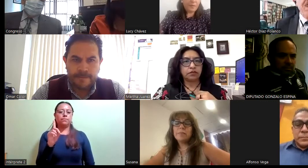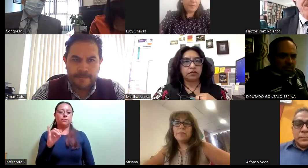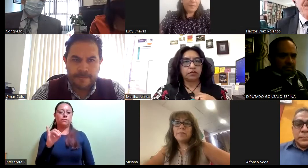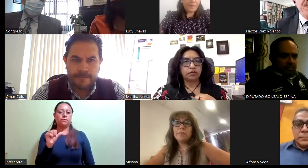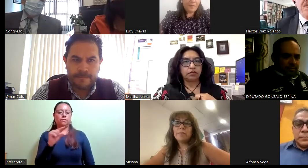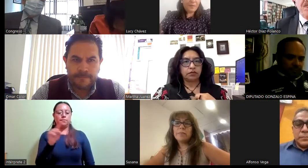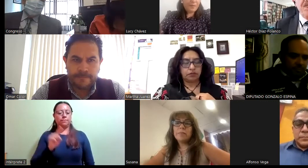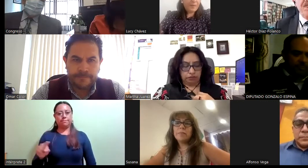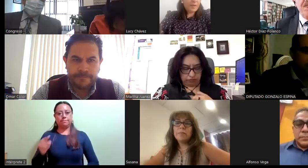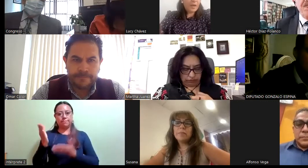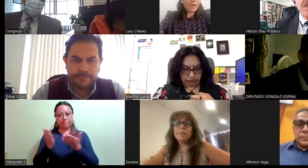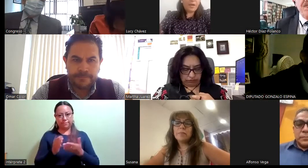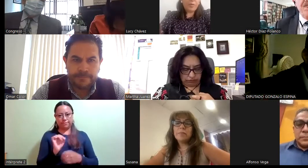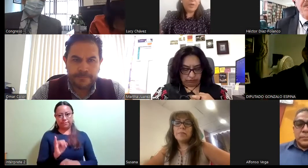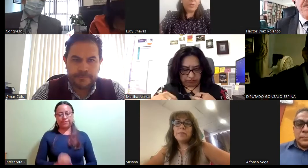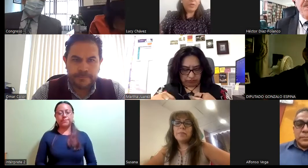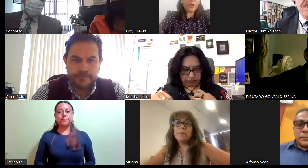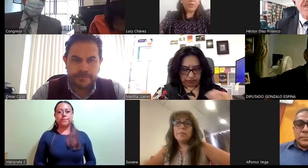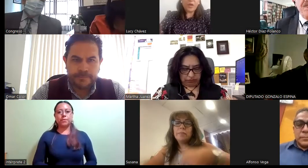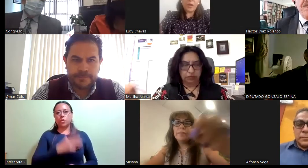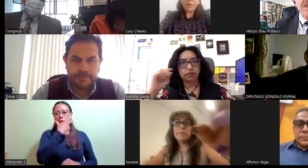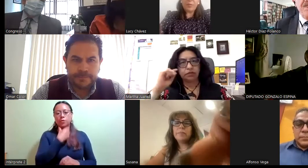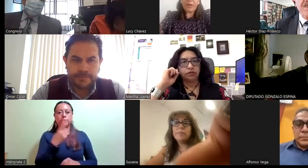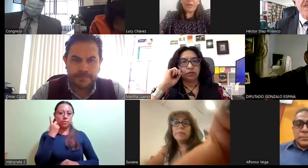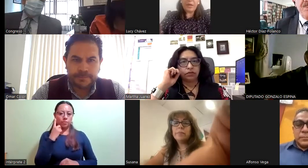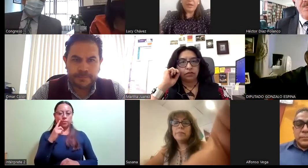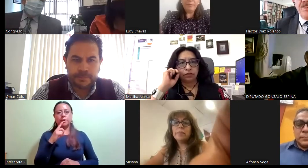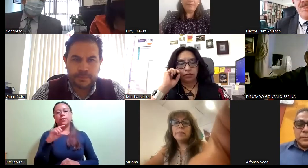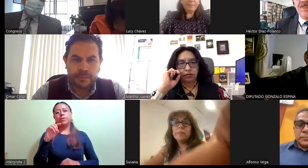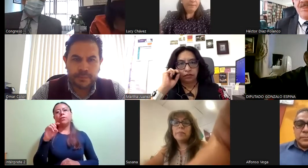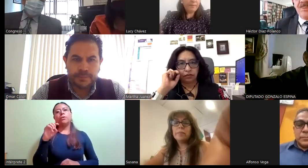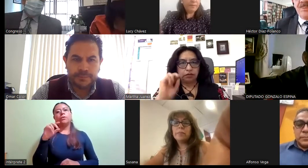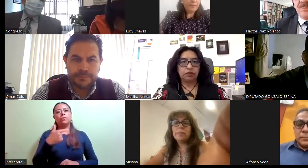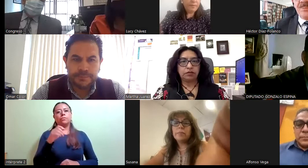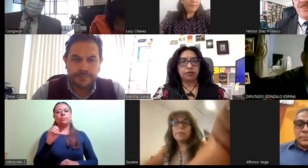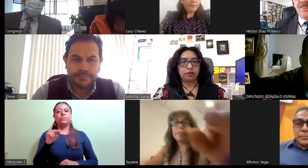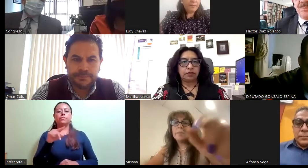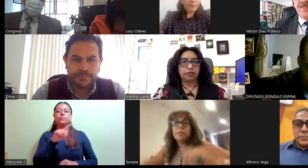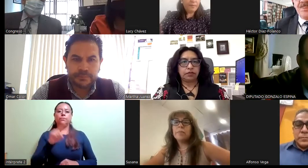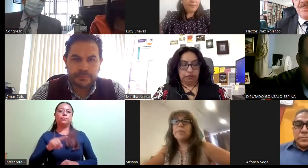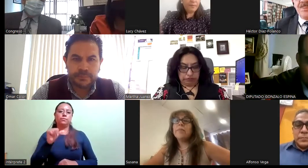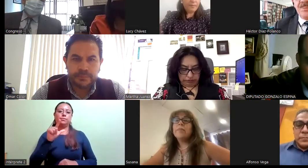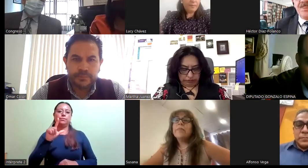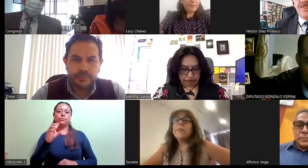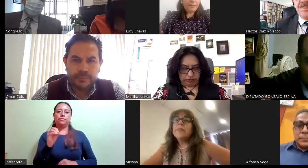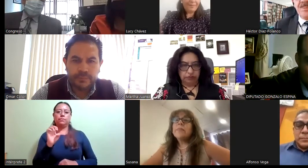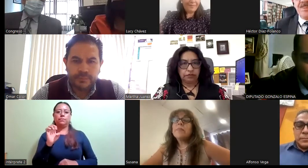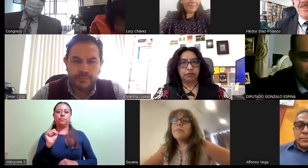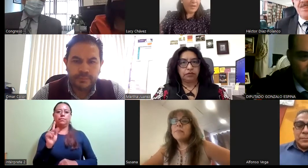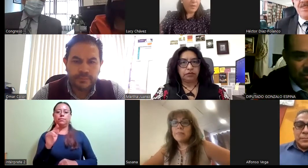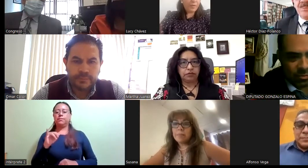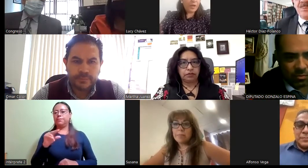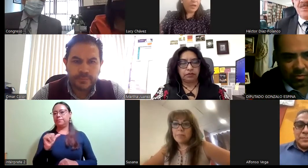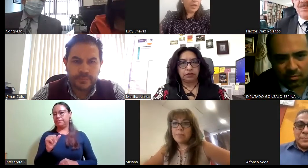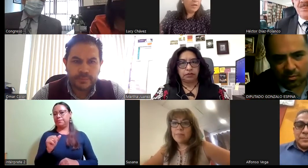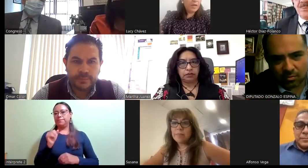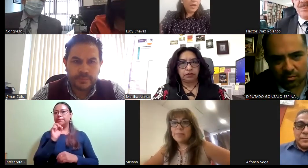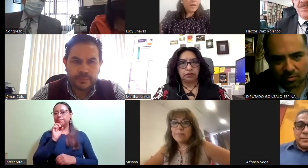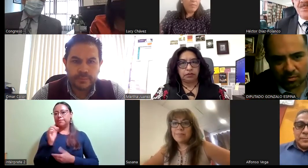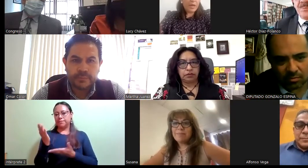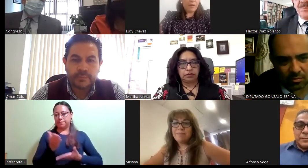presente. El diputado José Gonzalo Espina Miranda. Presente.